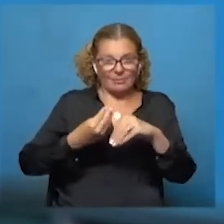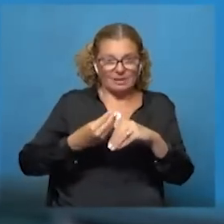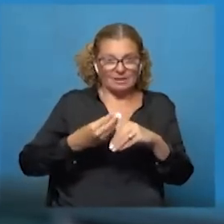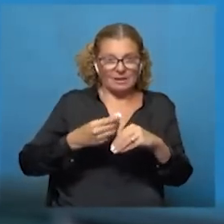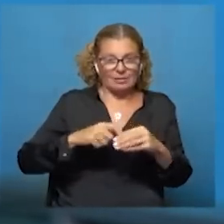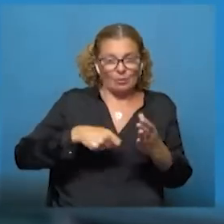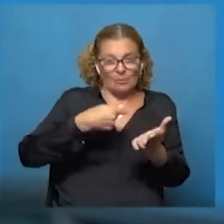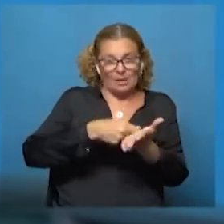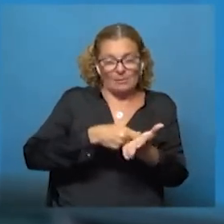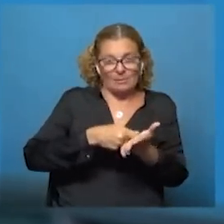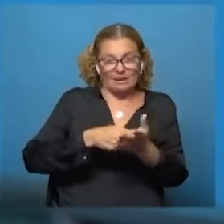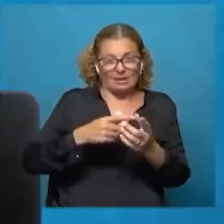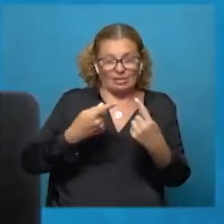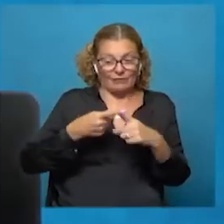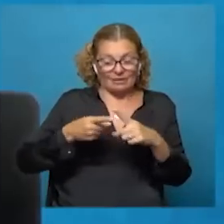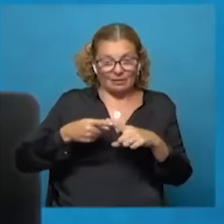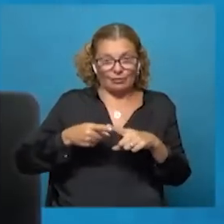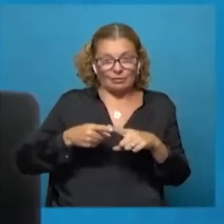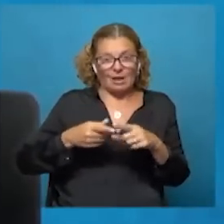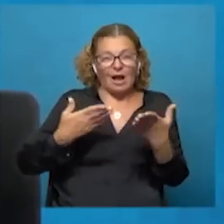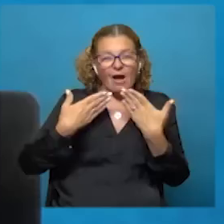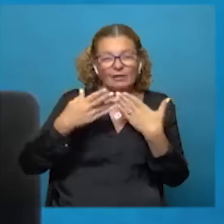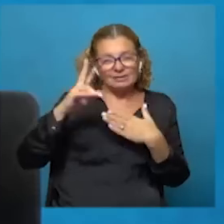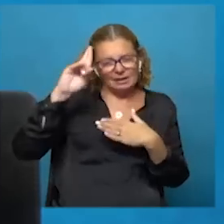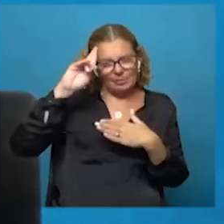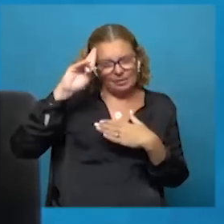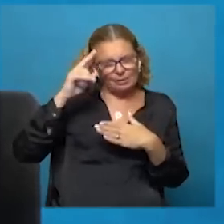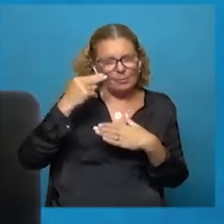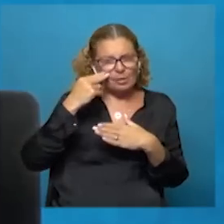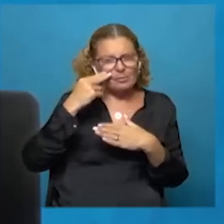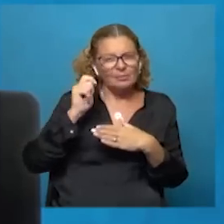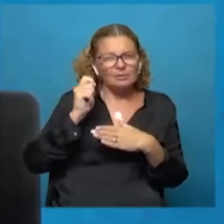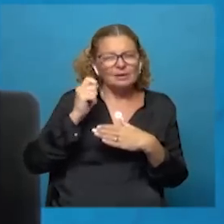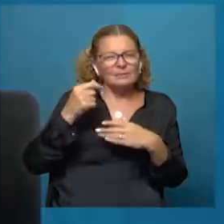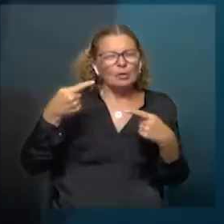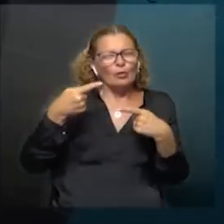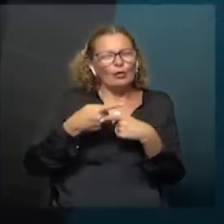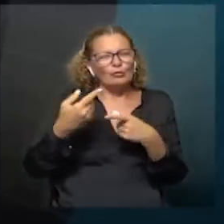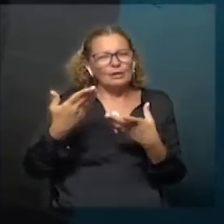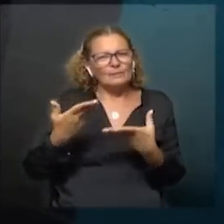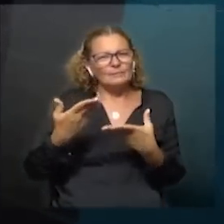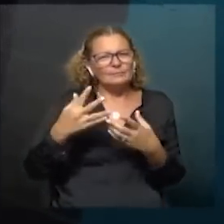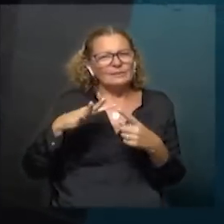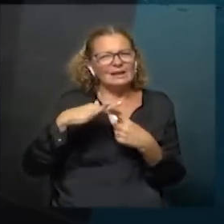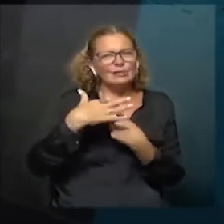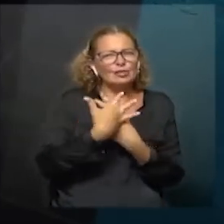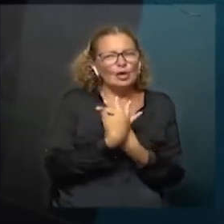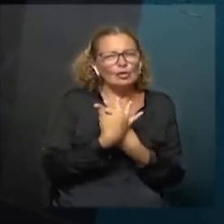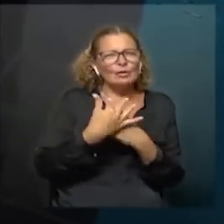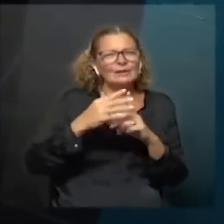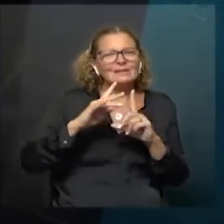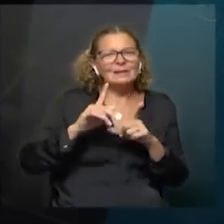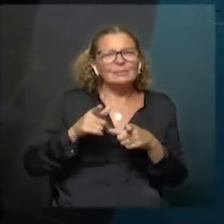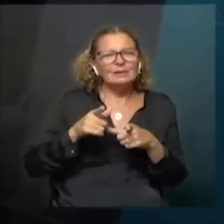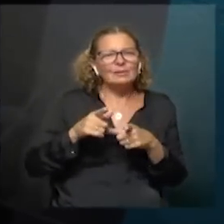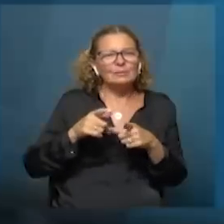saberes para que las cosas funcionen no hablaste de respeto de agravios pero por parte de quién quién entornos y a